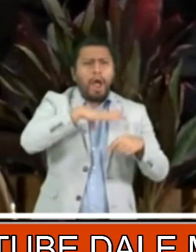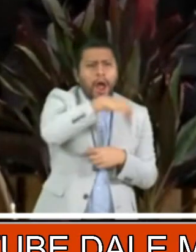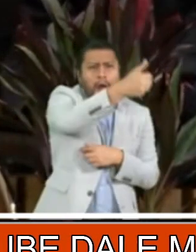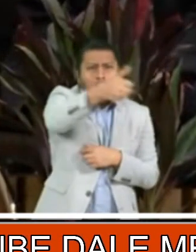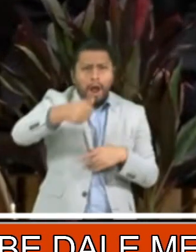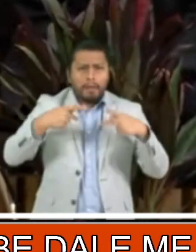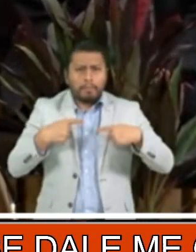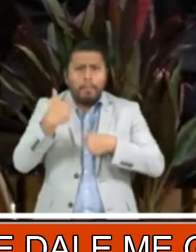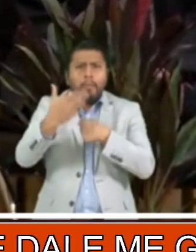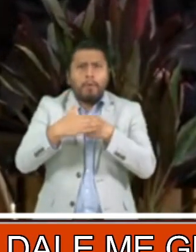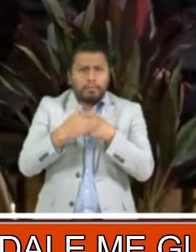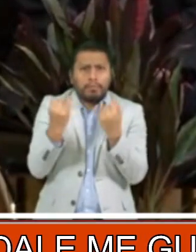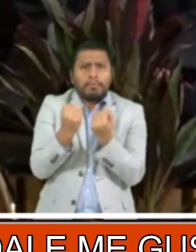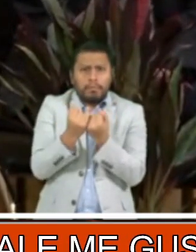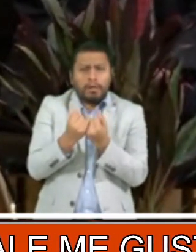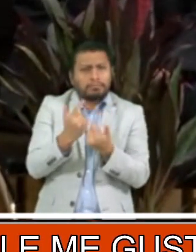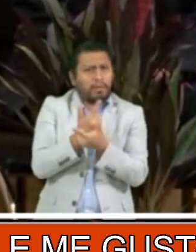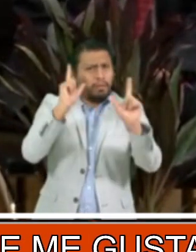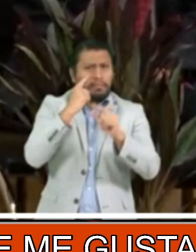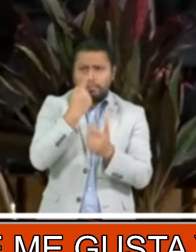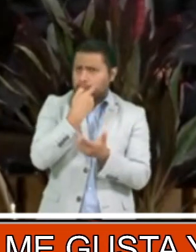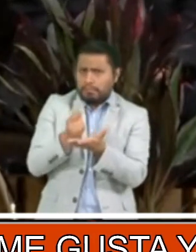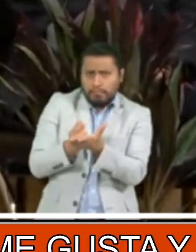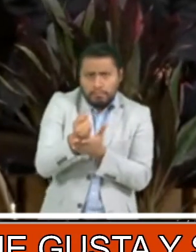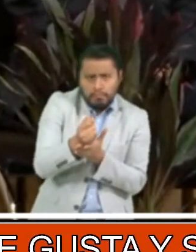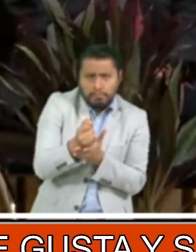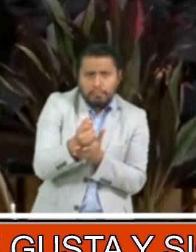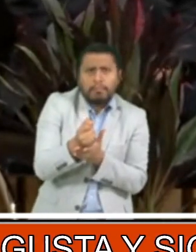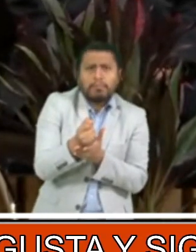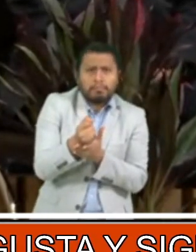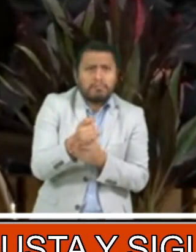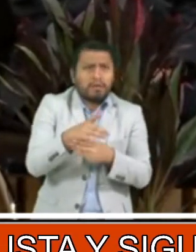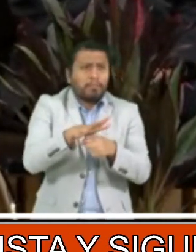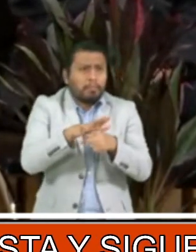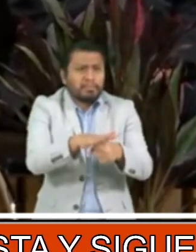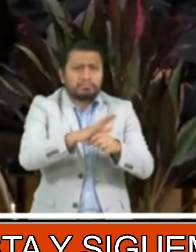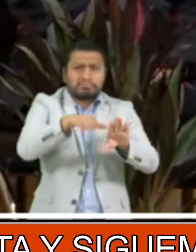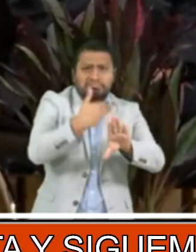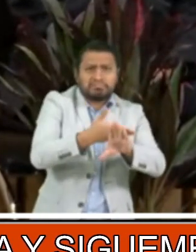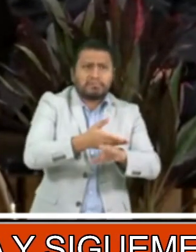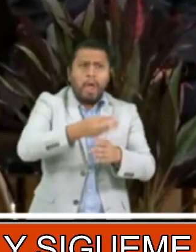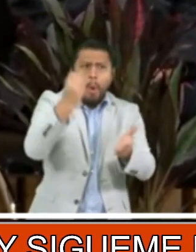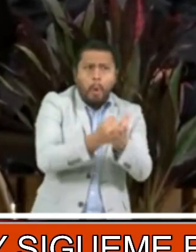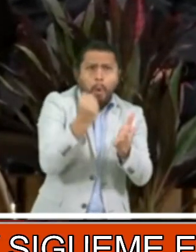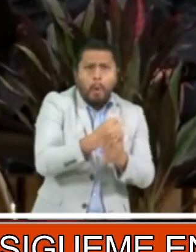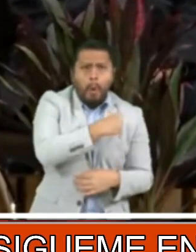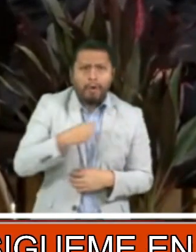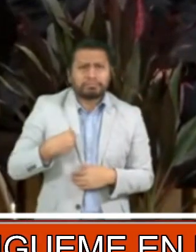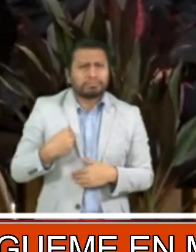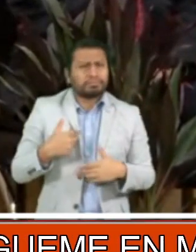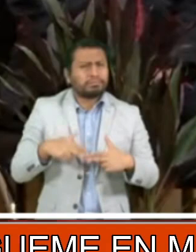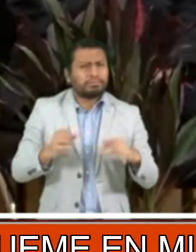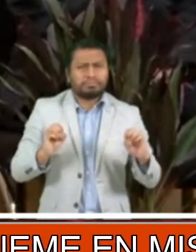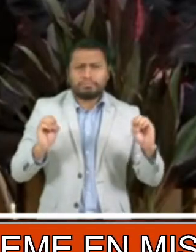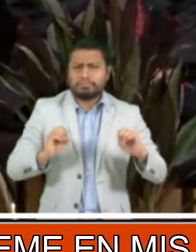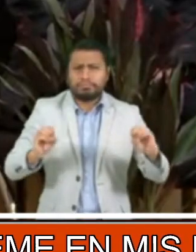ciudadano por tomar su decisión libre, sin coacciones, sin presiones, sin obligaciones,